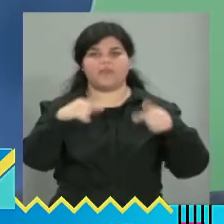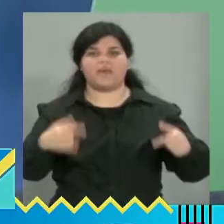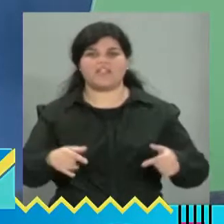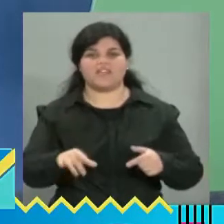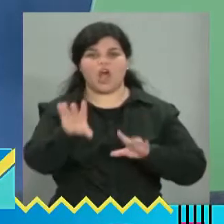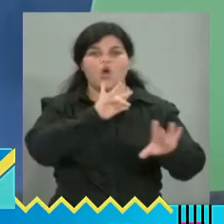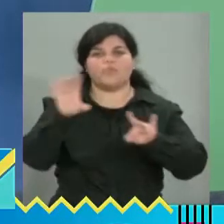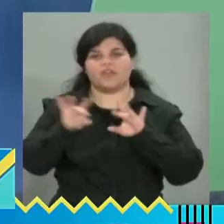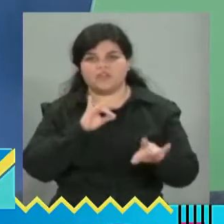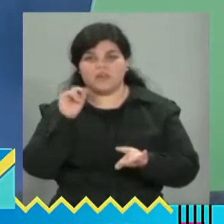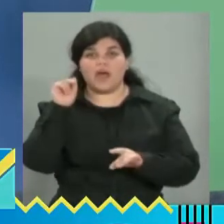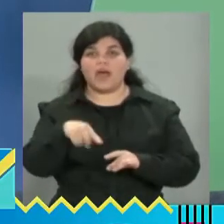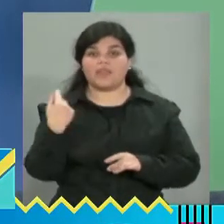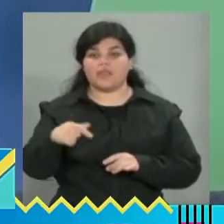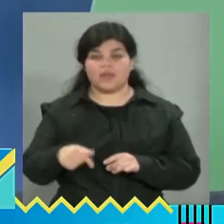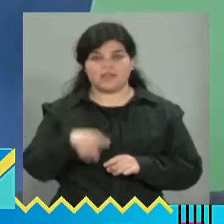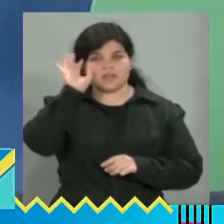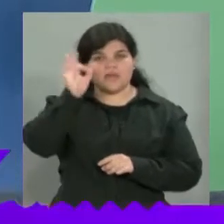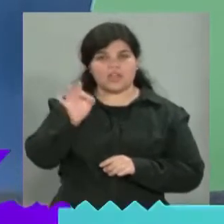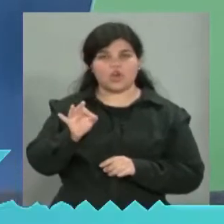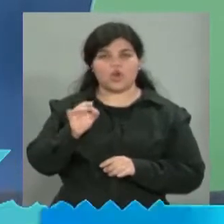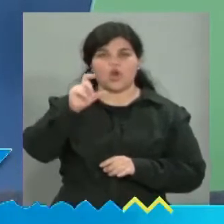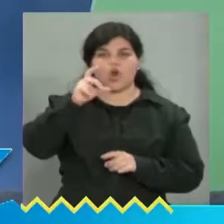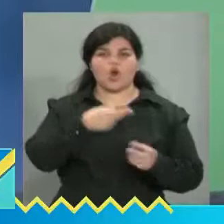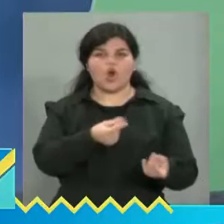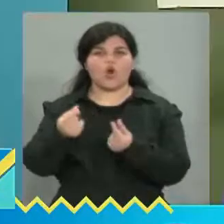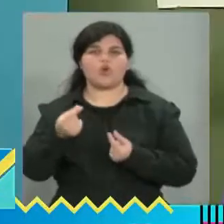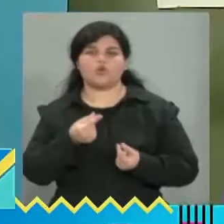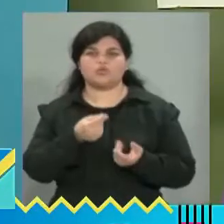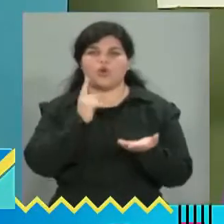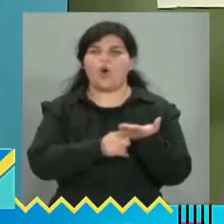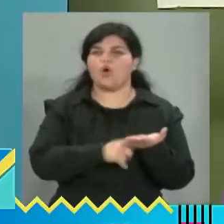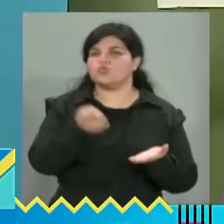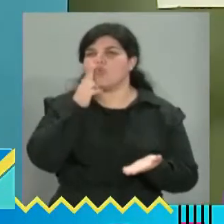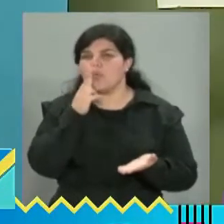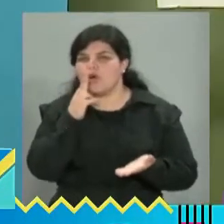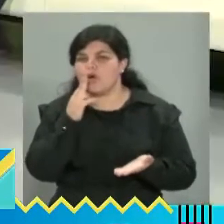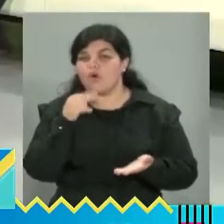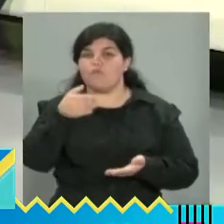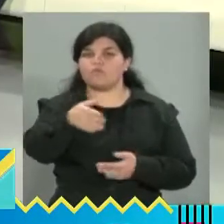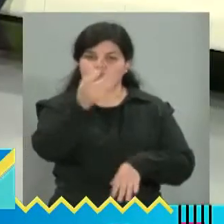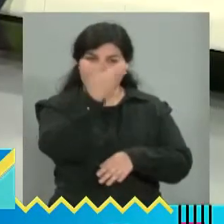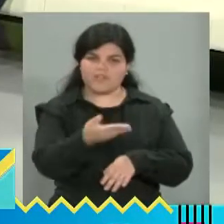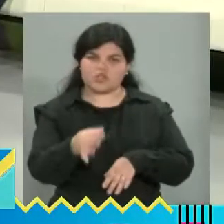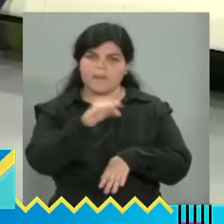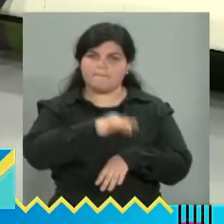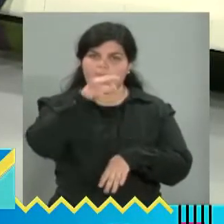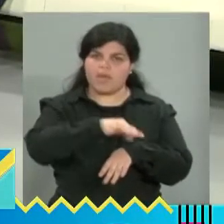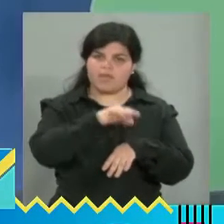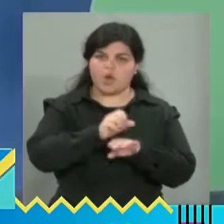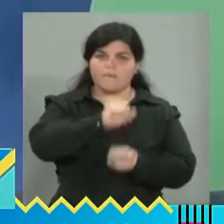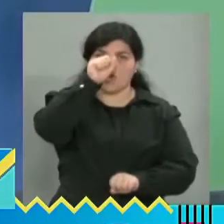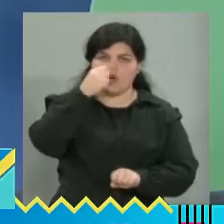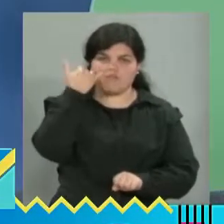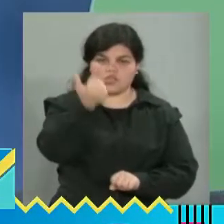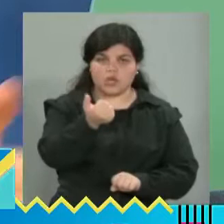a problemáticas de consumo, para ir introduciendo y generando esto que es la realidad que van a encontrar los futuros profesionales en la calle que tienen que estar